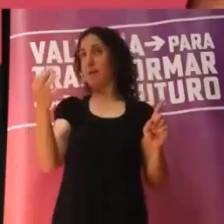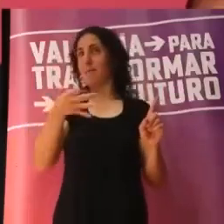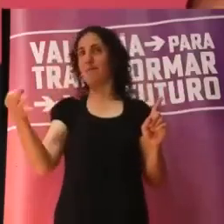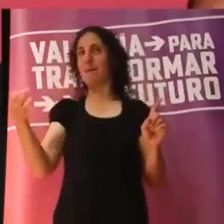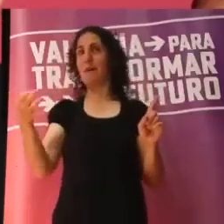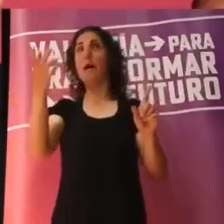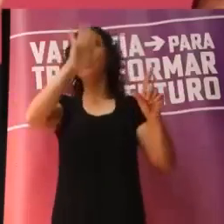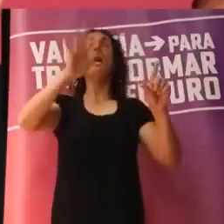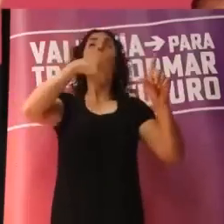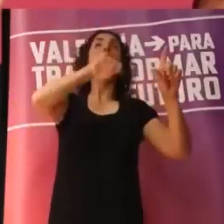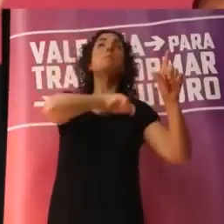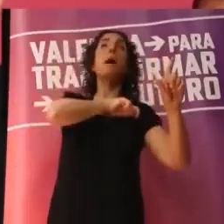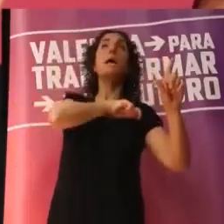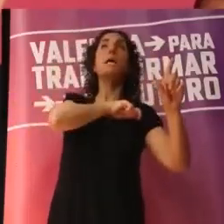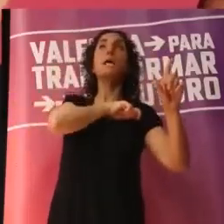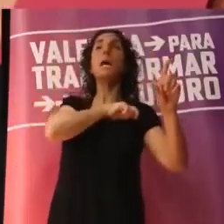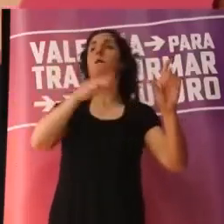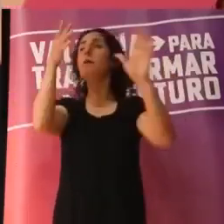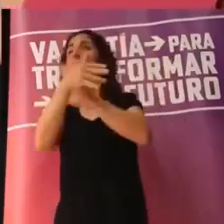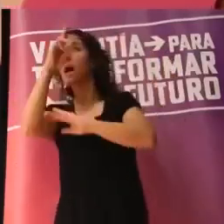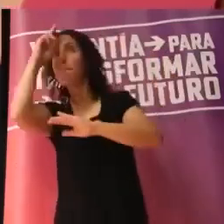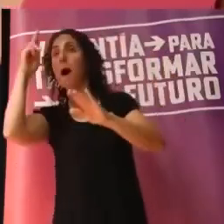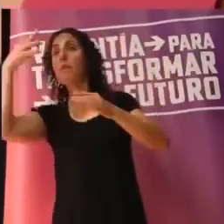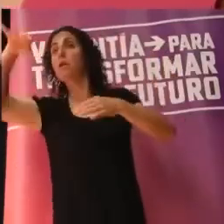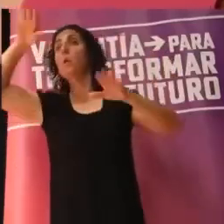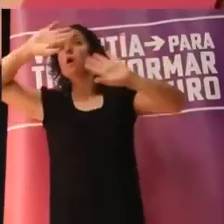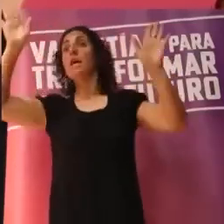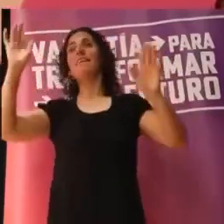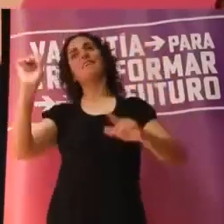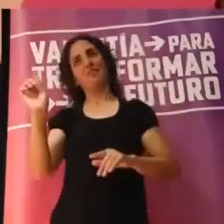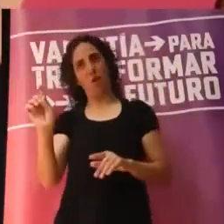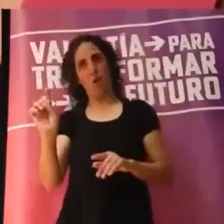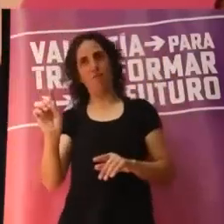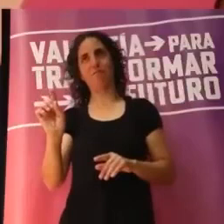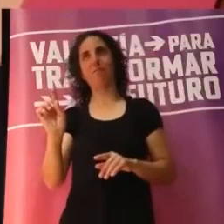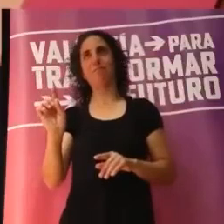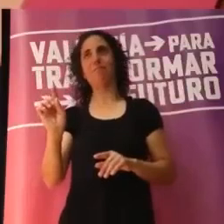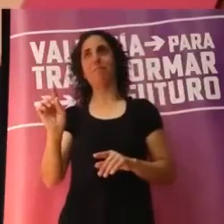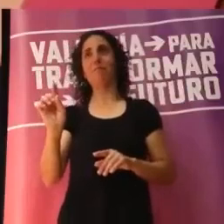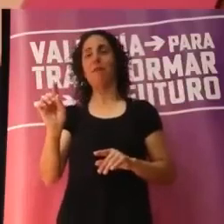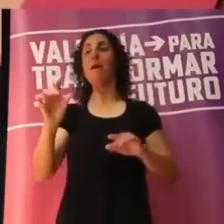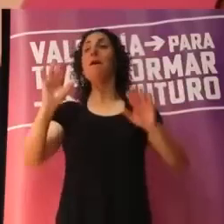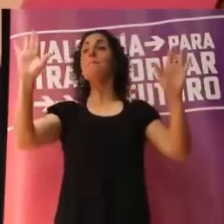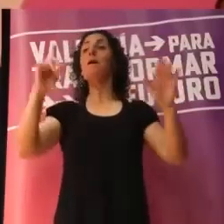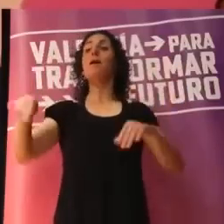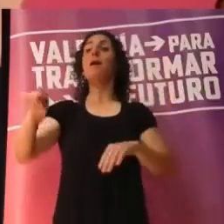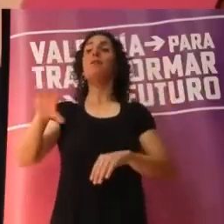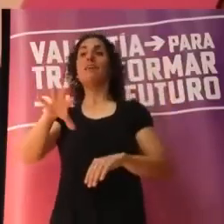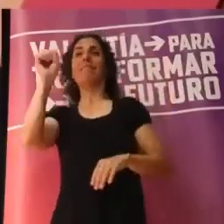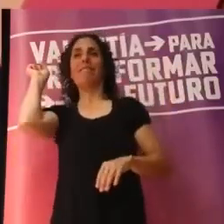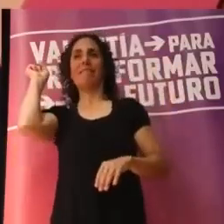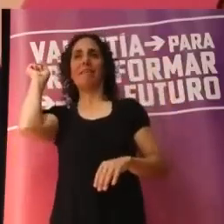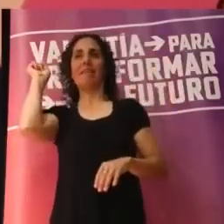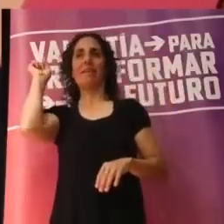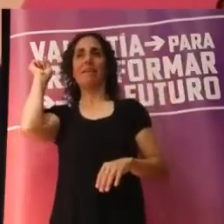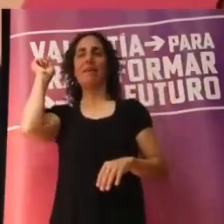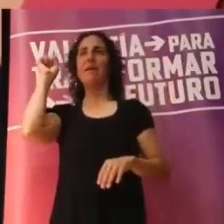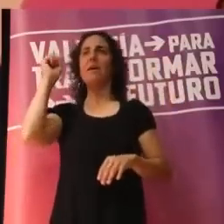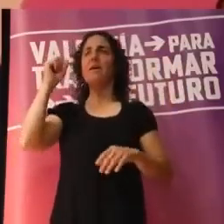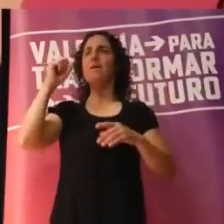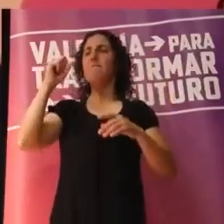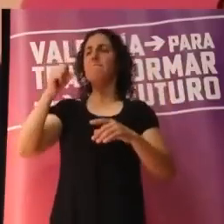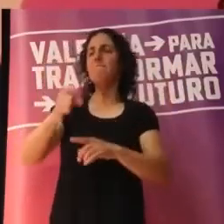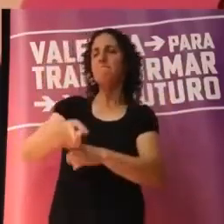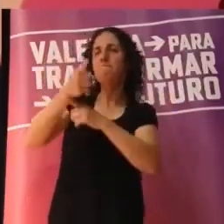Madrid, pero han entendido que su espacio de poder, en el que irradiar un modelo centralista de dominación